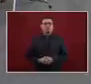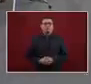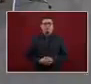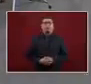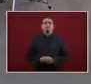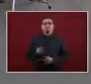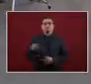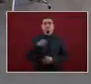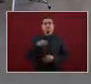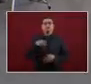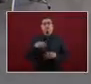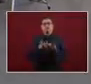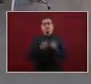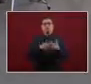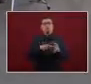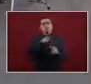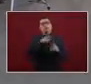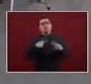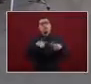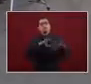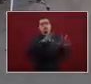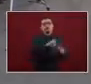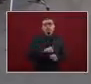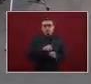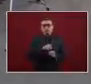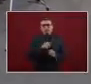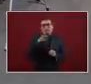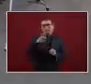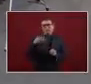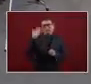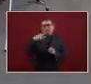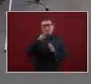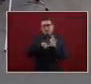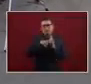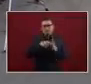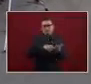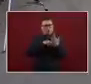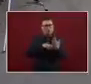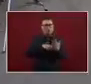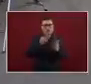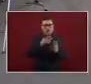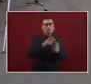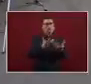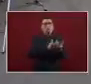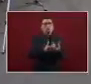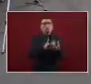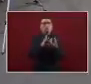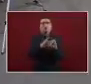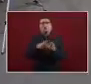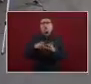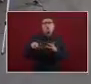estas fuerzas especiales, lo detienen, la parte de estas imágenes que nos presentan ayer ustedes, o lo acompañan, o llegan